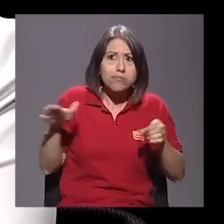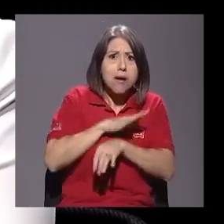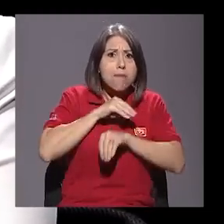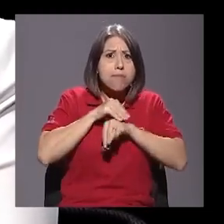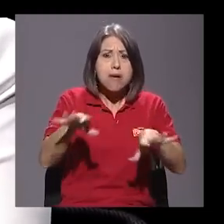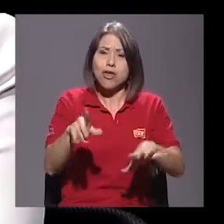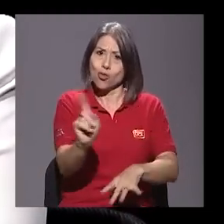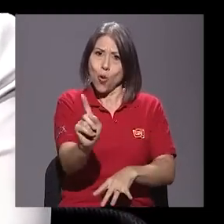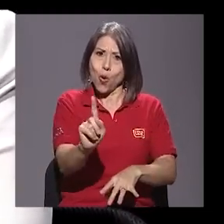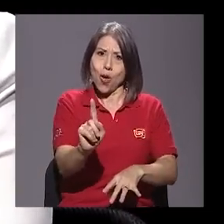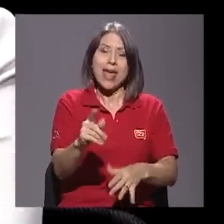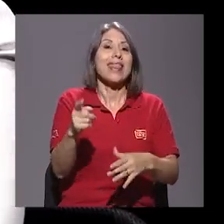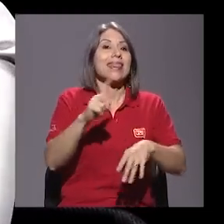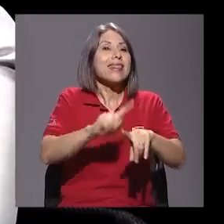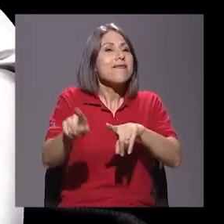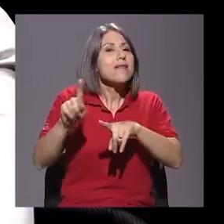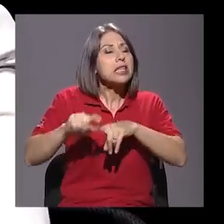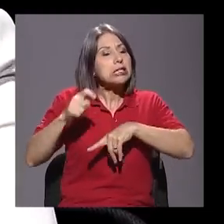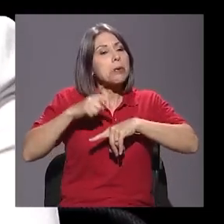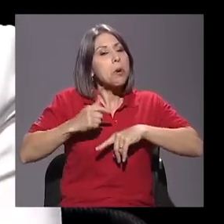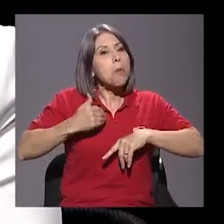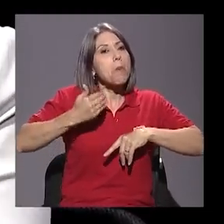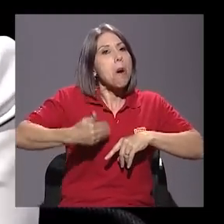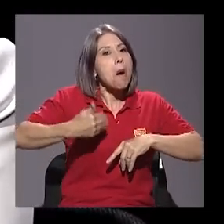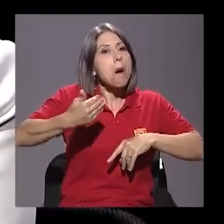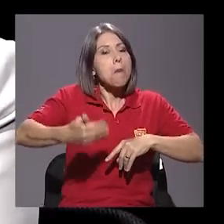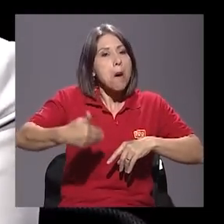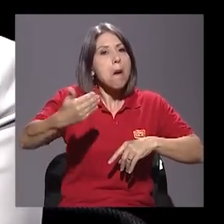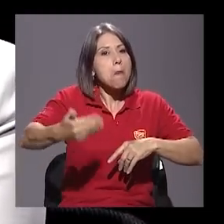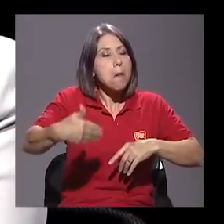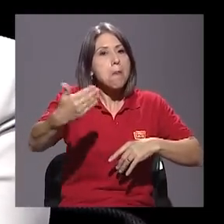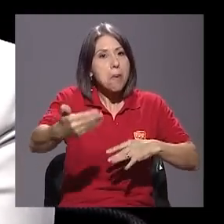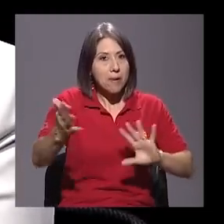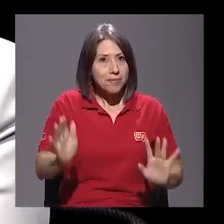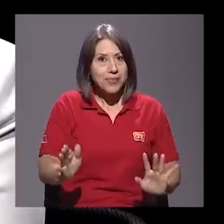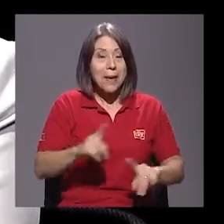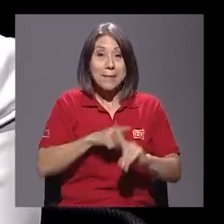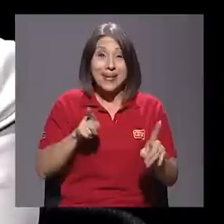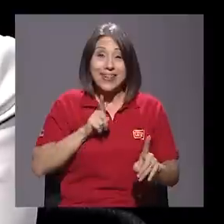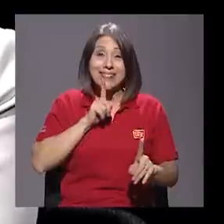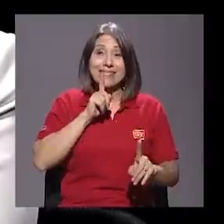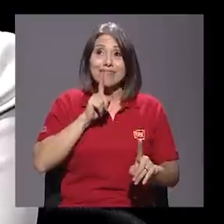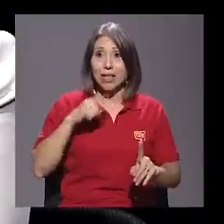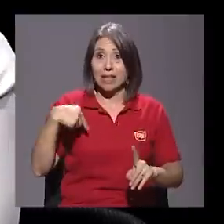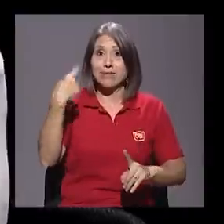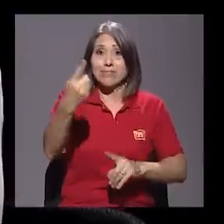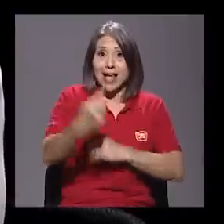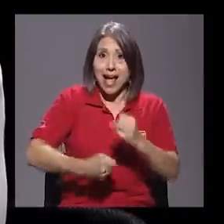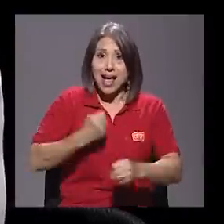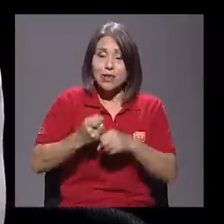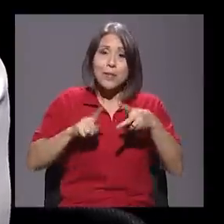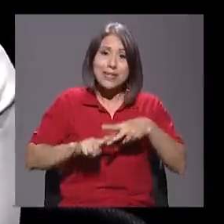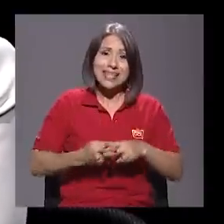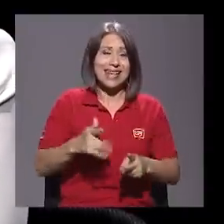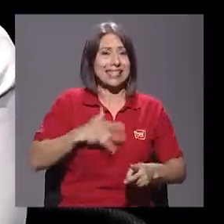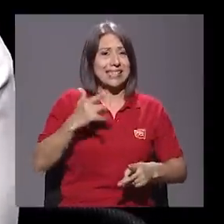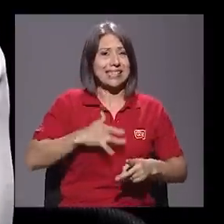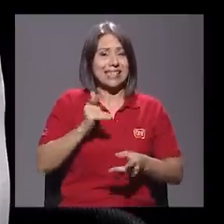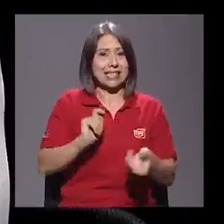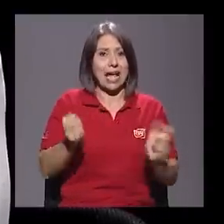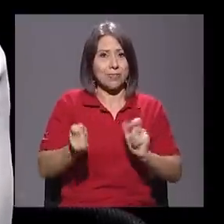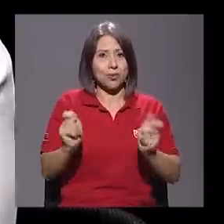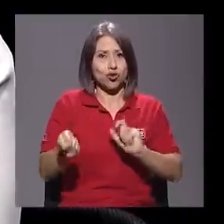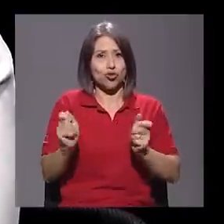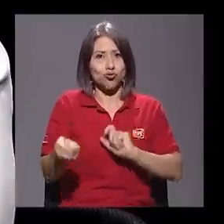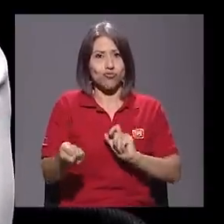una serie de transitorios que hacen que algunas cosas se apliquen primero, luego otras. Lo que sí es cierto es que durante el siguiente año vamos a empezar a sentir cambios.